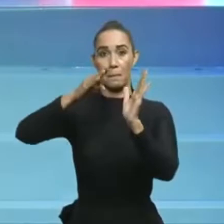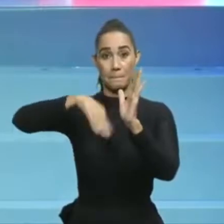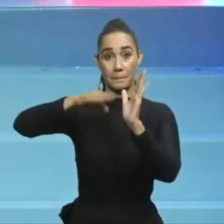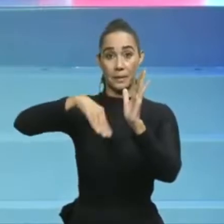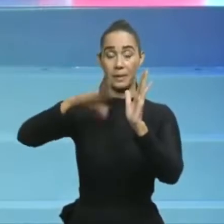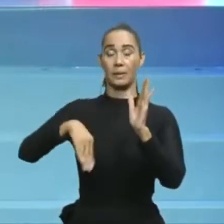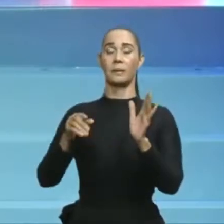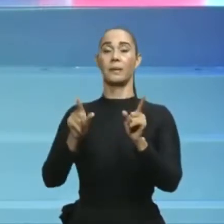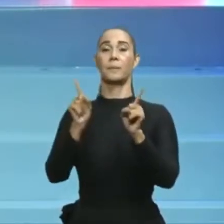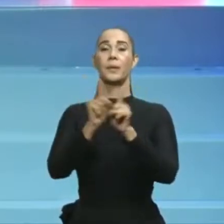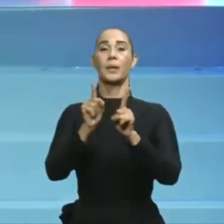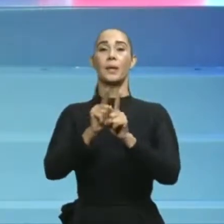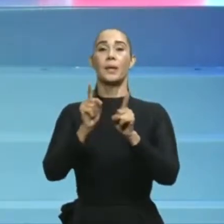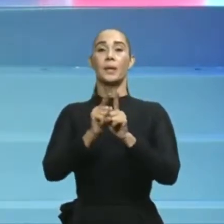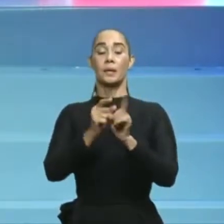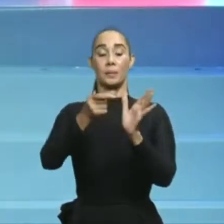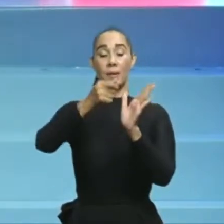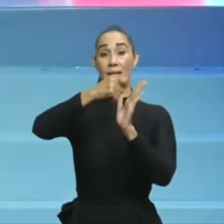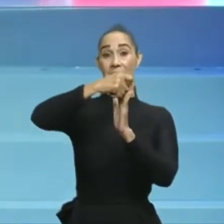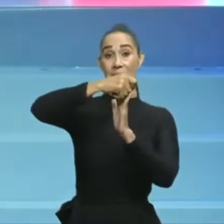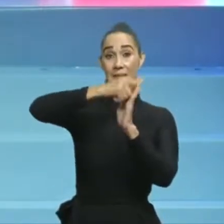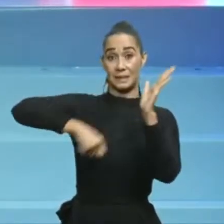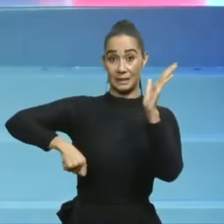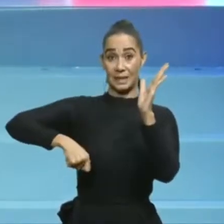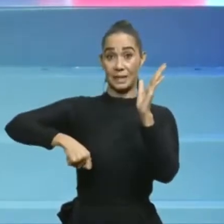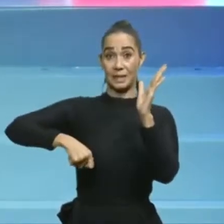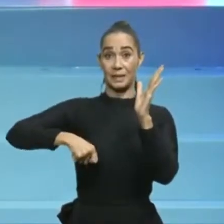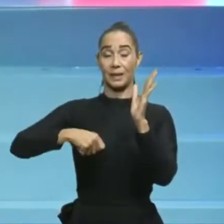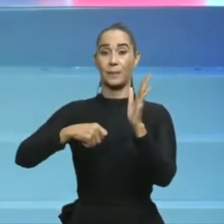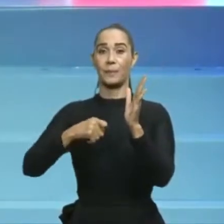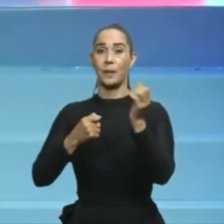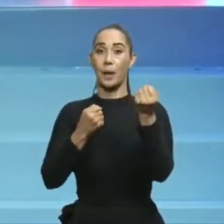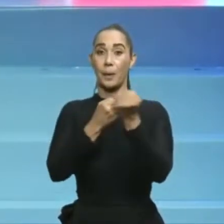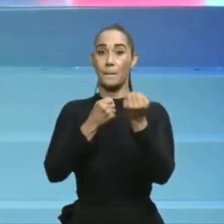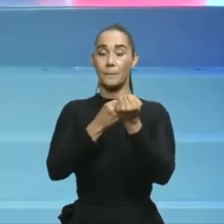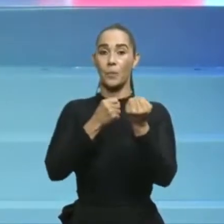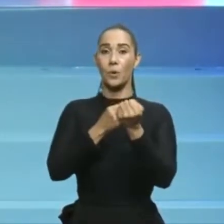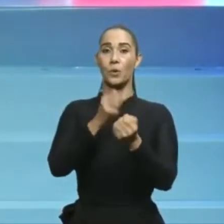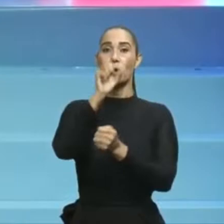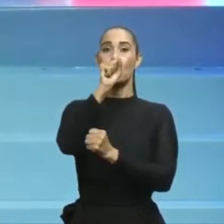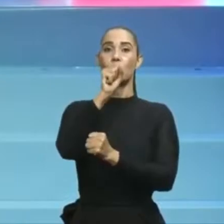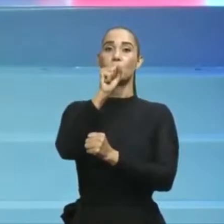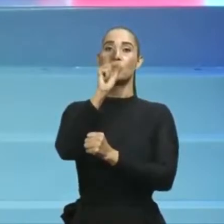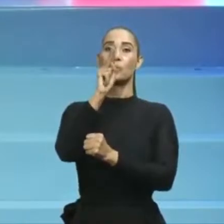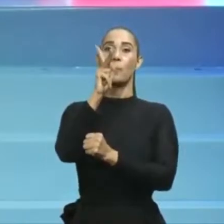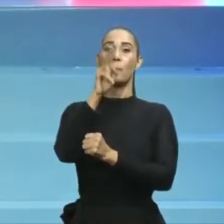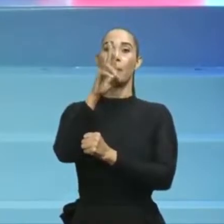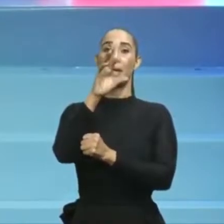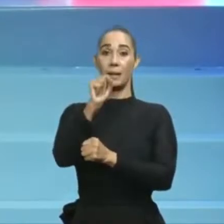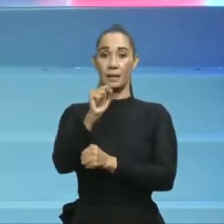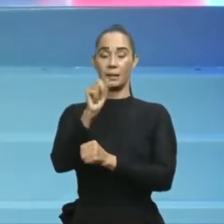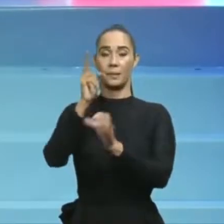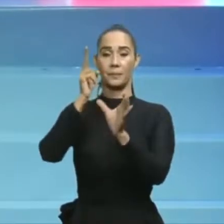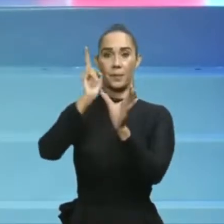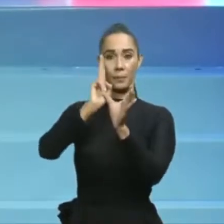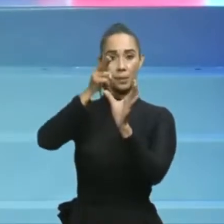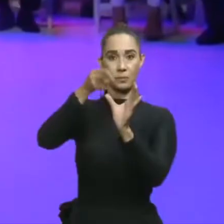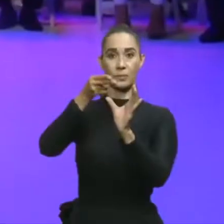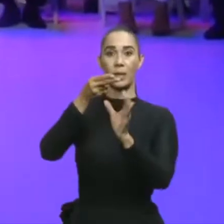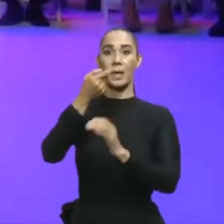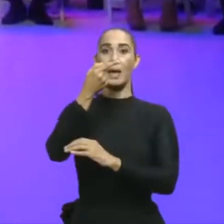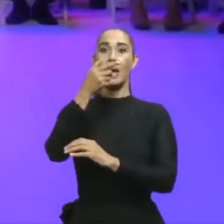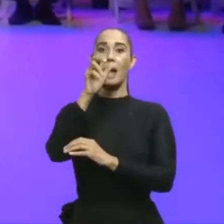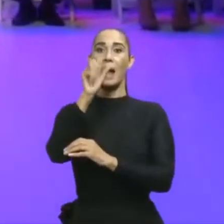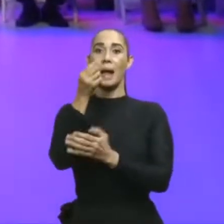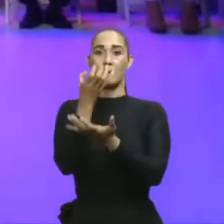de las transferencias a la tarjeta supérate el incremento del subsidio del bonogás y la ampliación de las raciones de alimentos de los